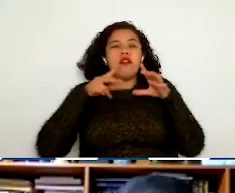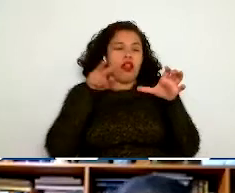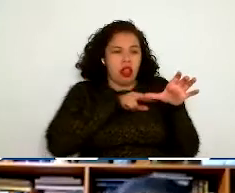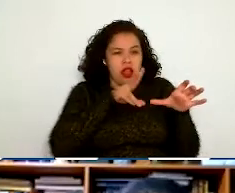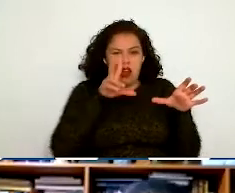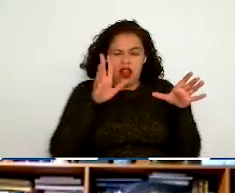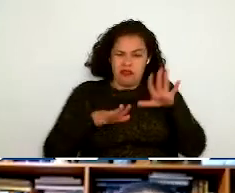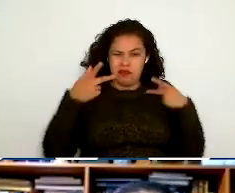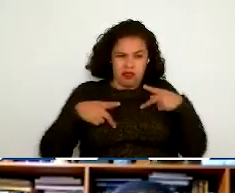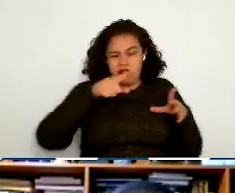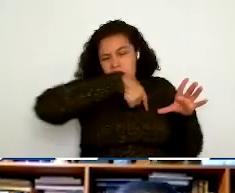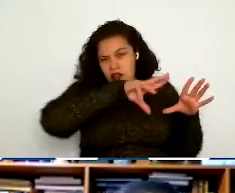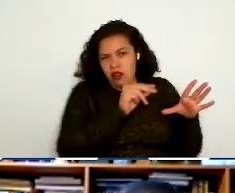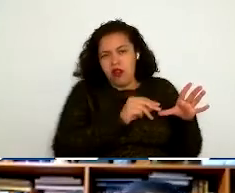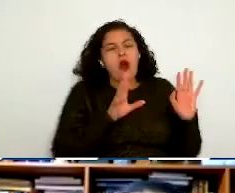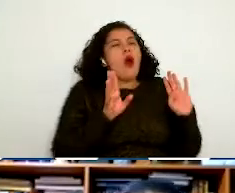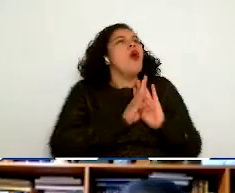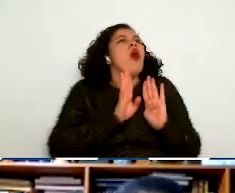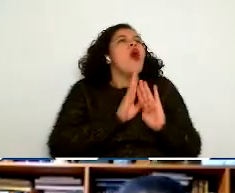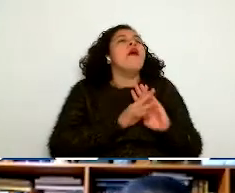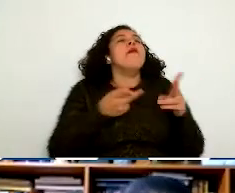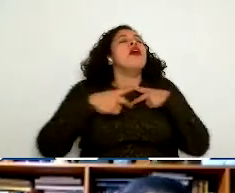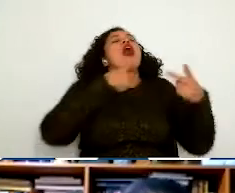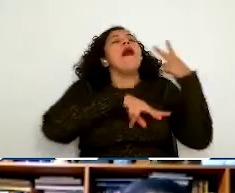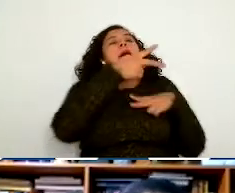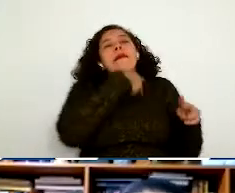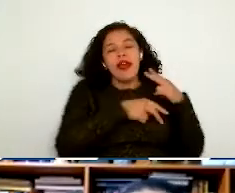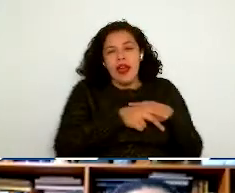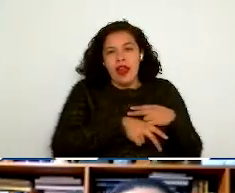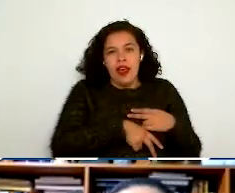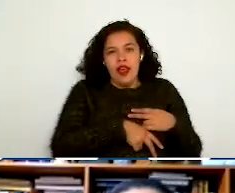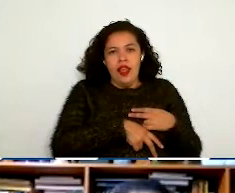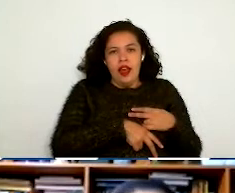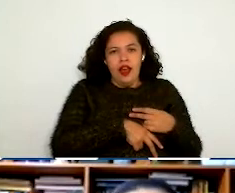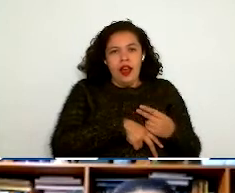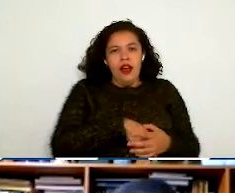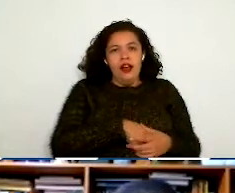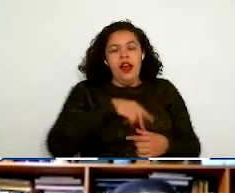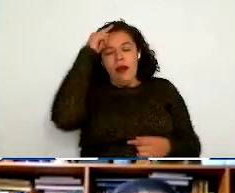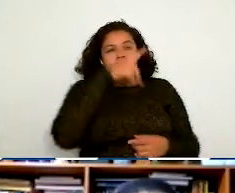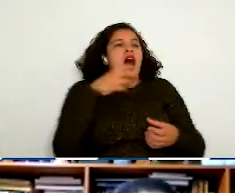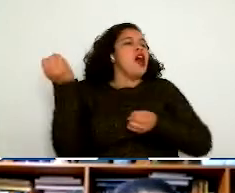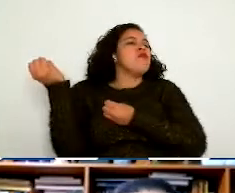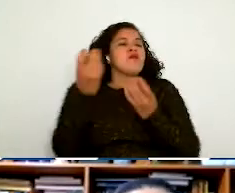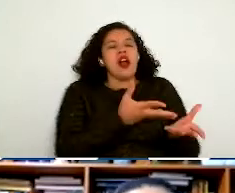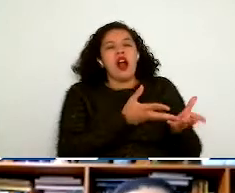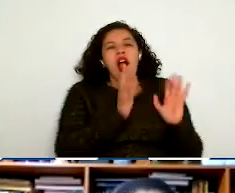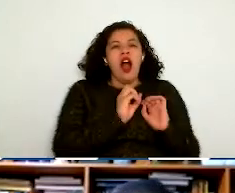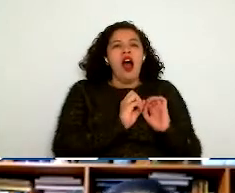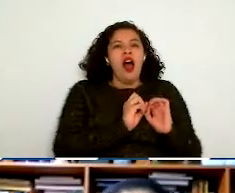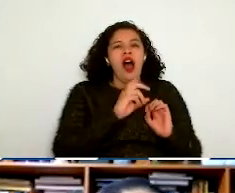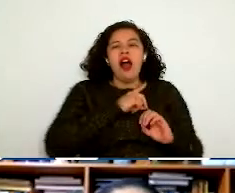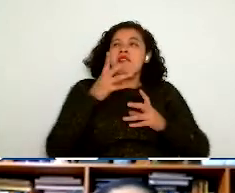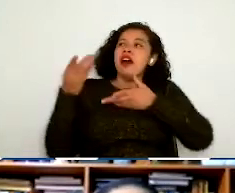personas, a veces incluso como usuarias, ¿no? Que tiene que ver más como reciben, son